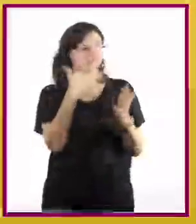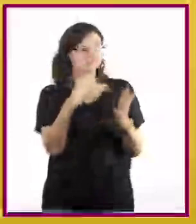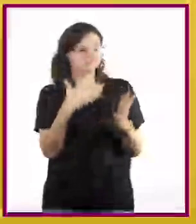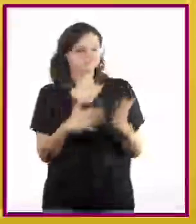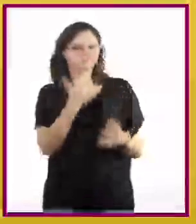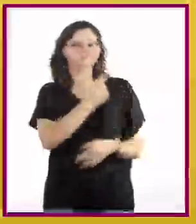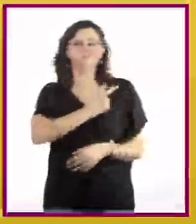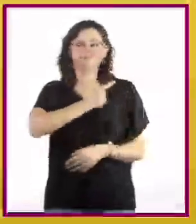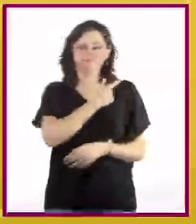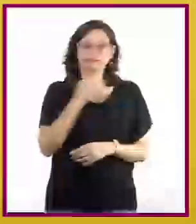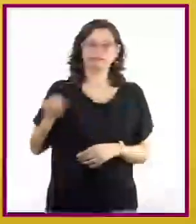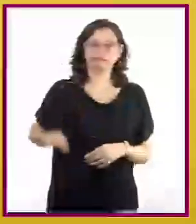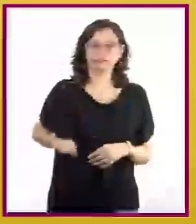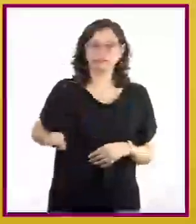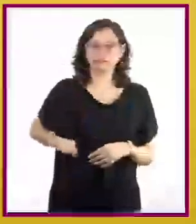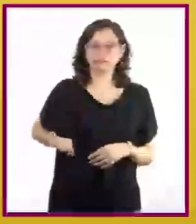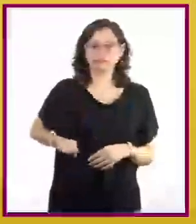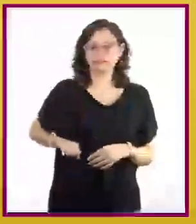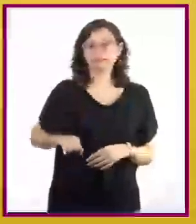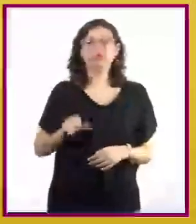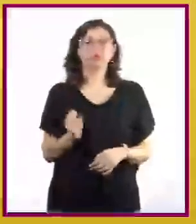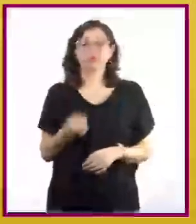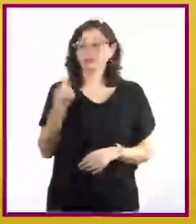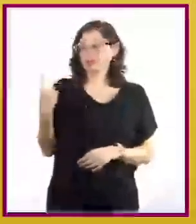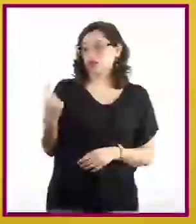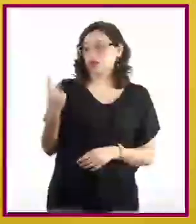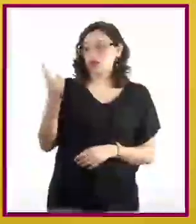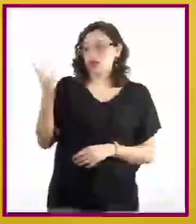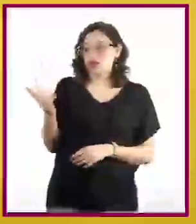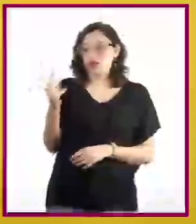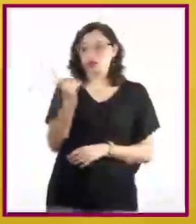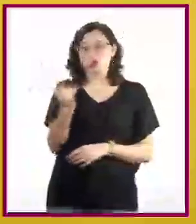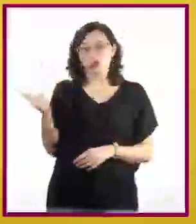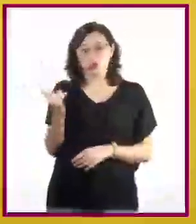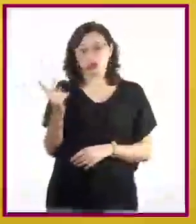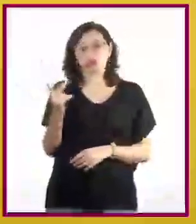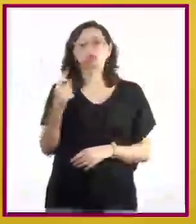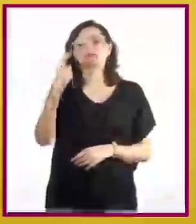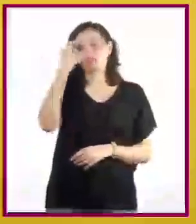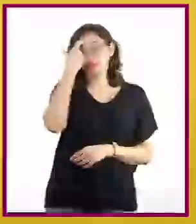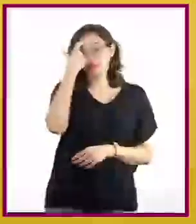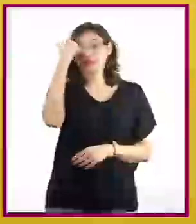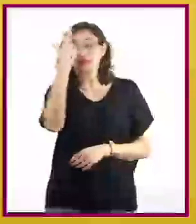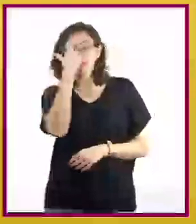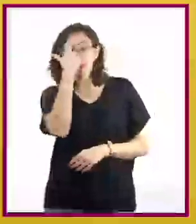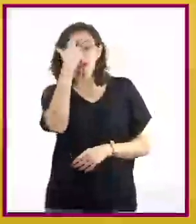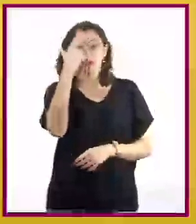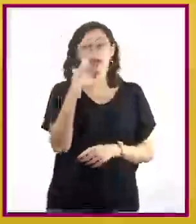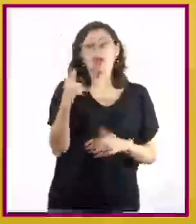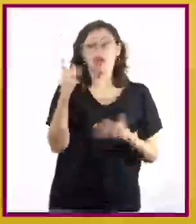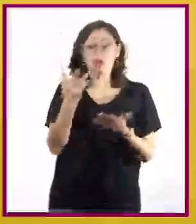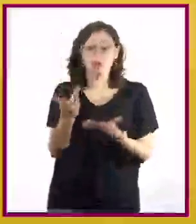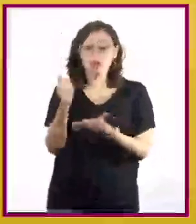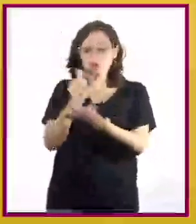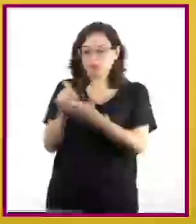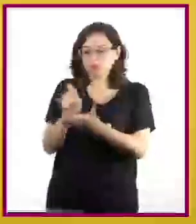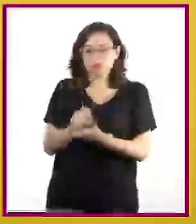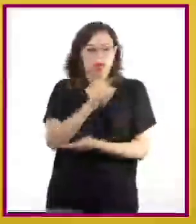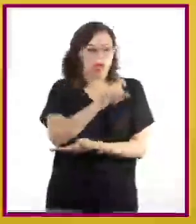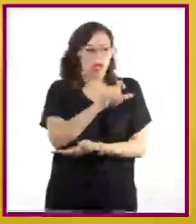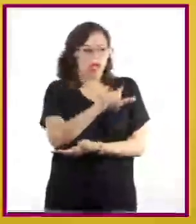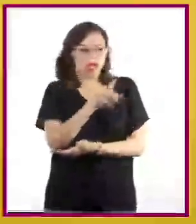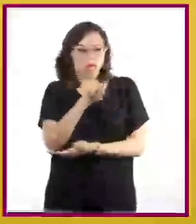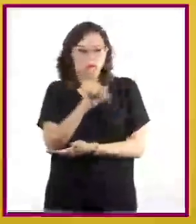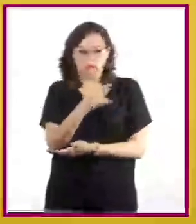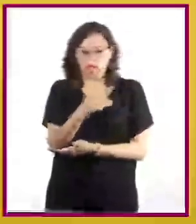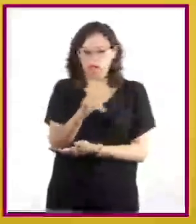literatura. Garcilaso de la Vega y Luis de Góngora son autores que tuvieron gran influencia en sus versos, sobre todo en